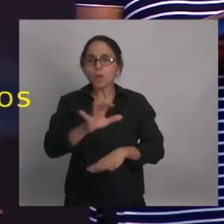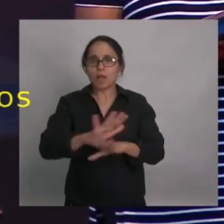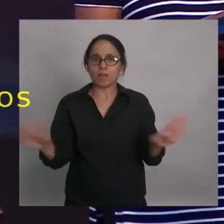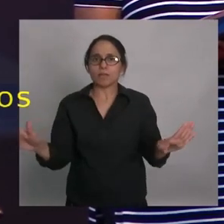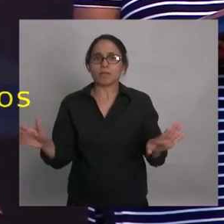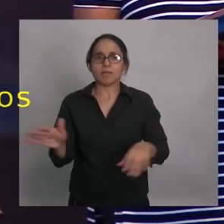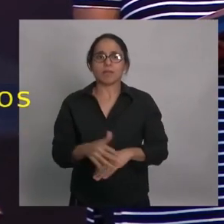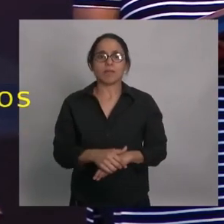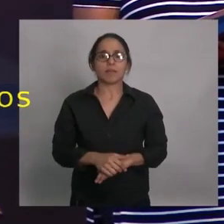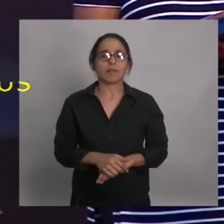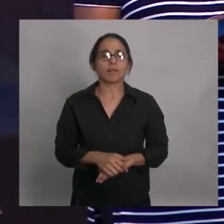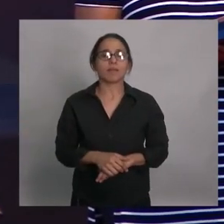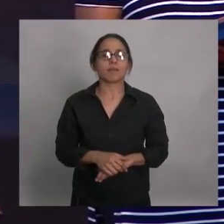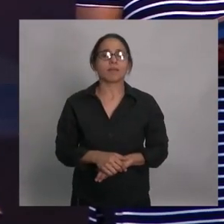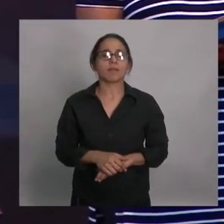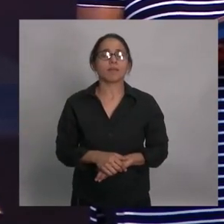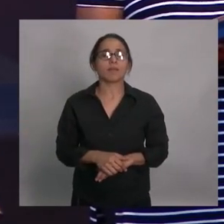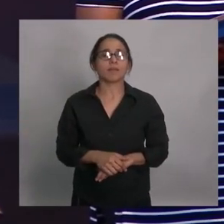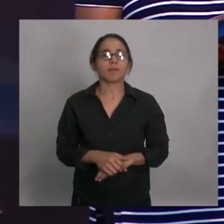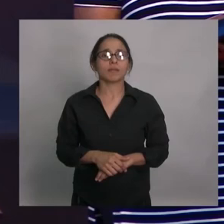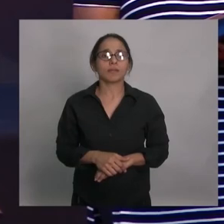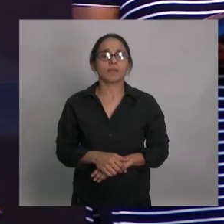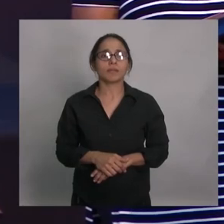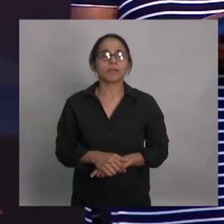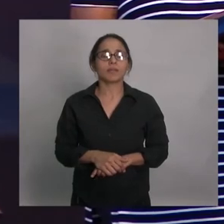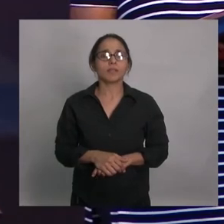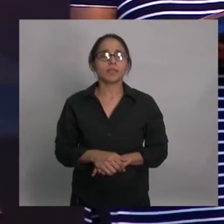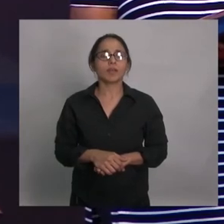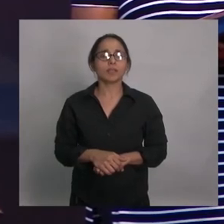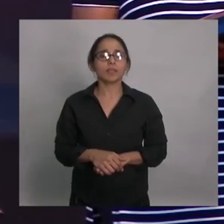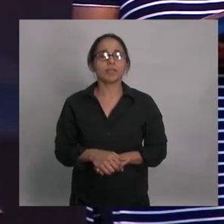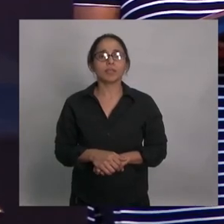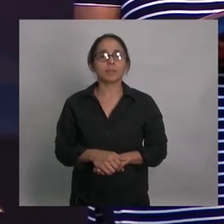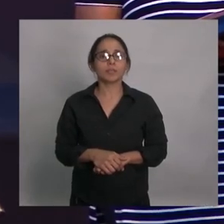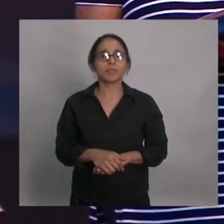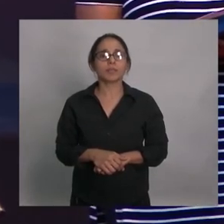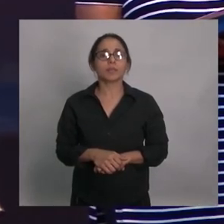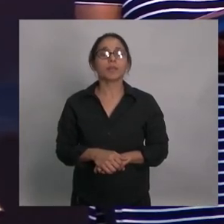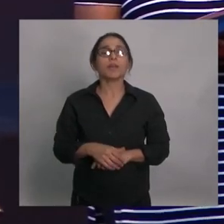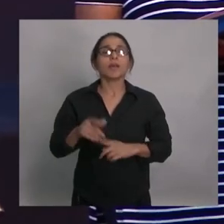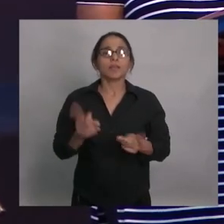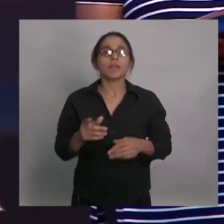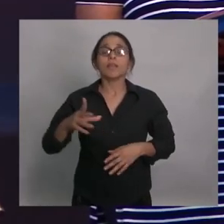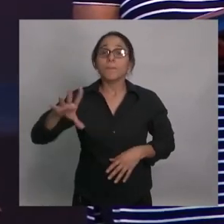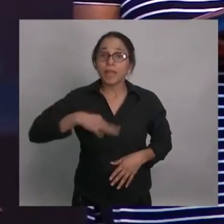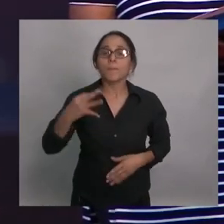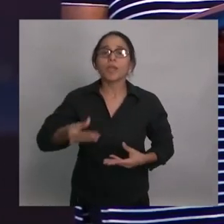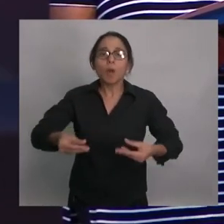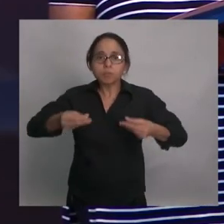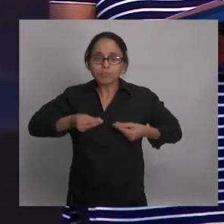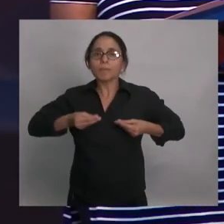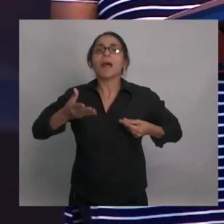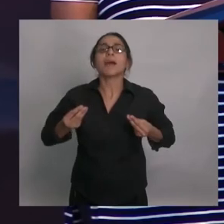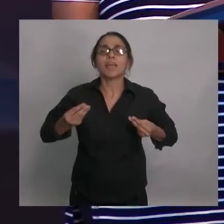derechos nunca termina hay un seguro de salud en una of all